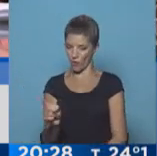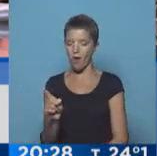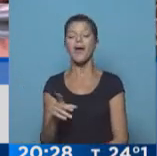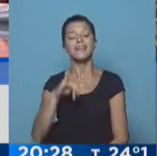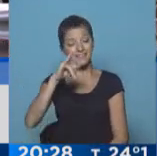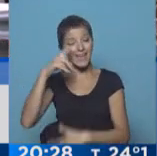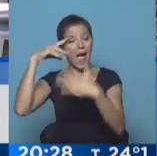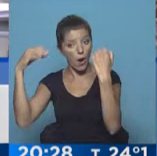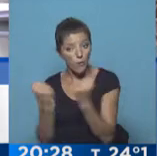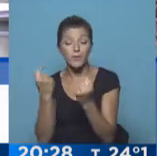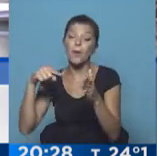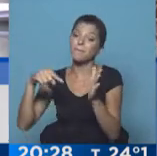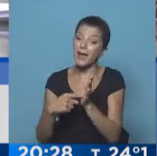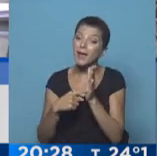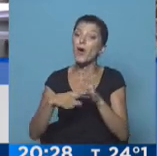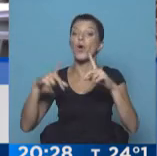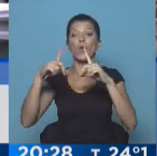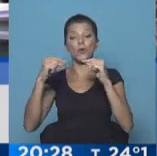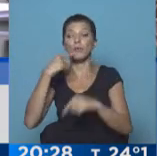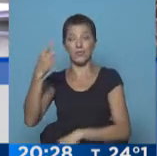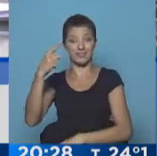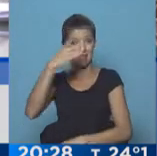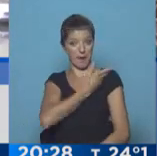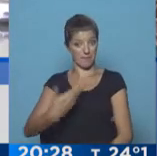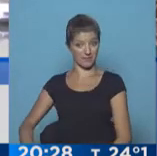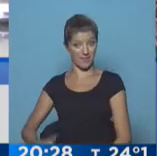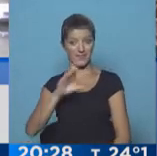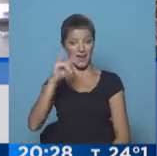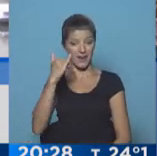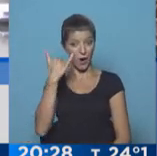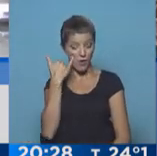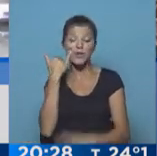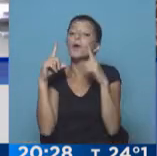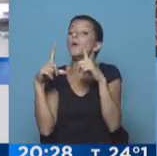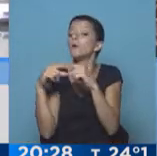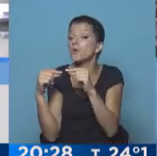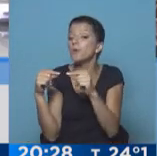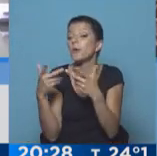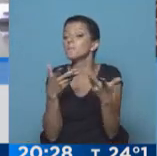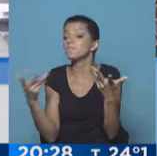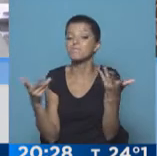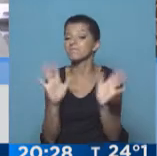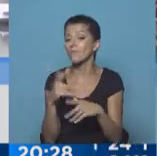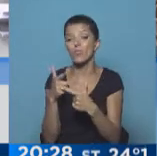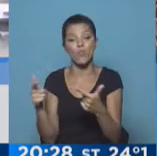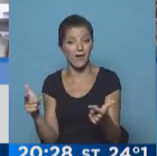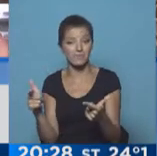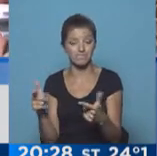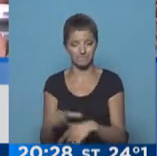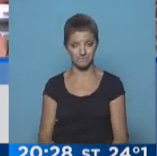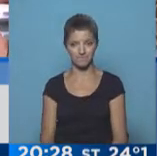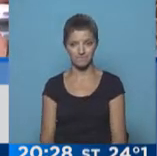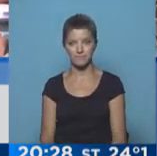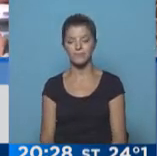pero los números, como dice Mariano Rajoy, que sigue siendo presidente del gobierno español, los números tan tercos siguen sin cuadrar. Lo que